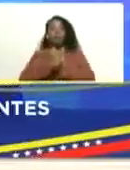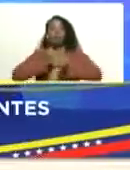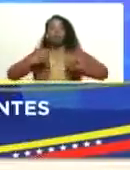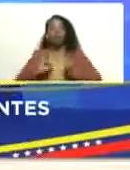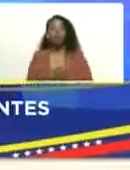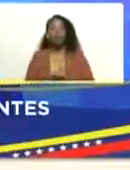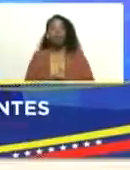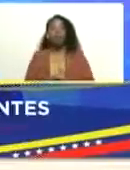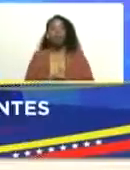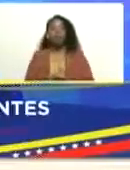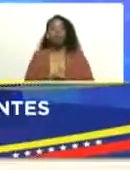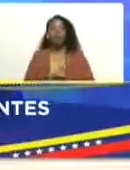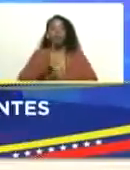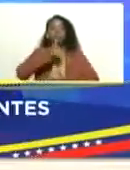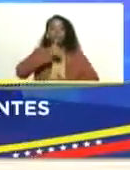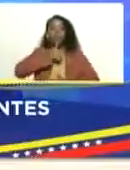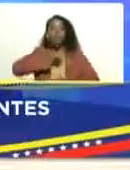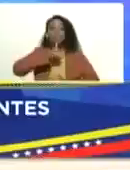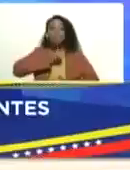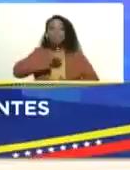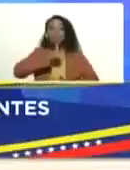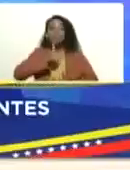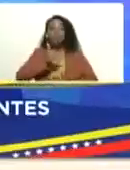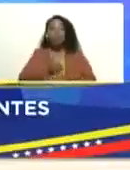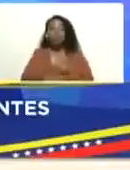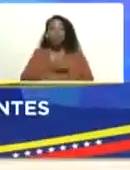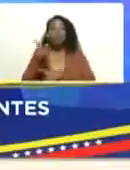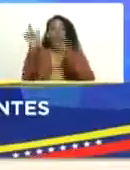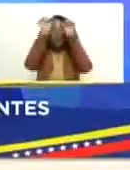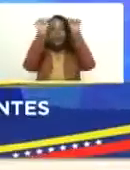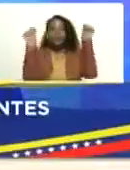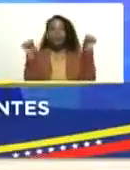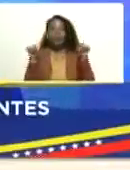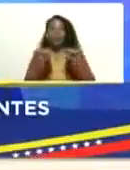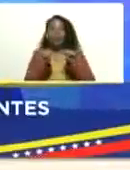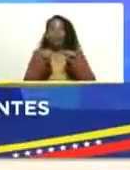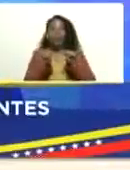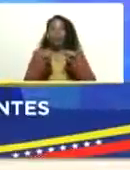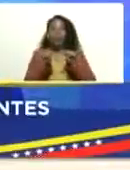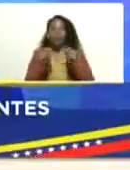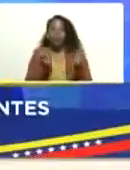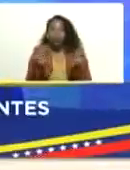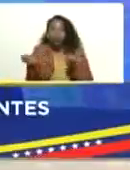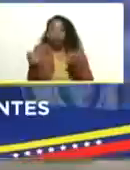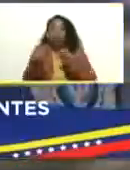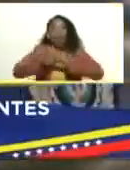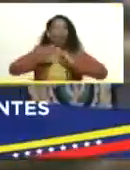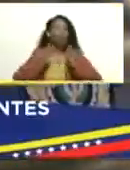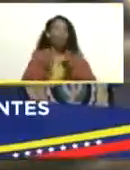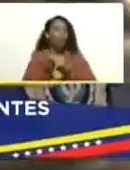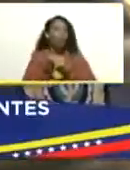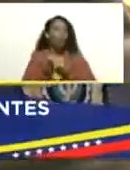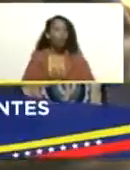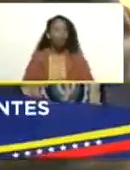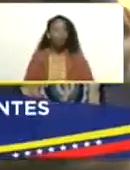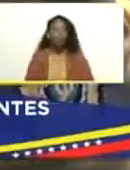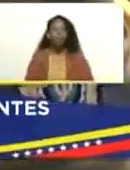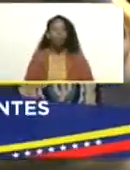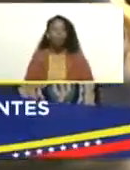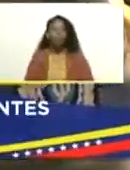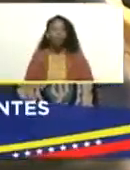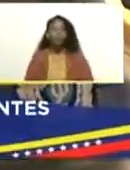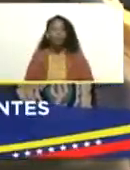y resistentes ante el sistema de dominación en el mundo.